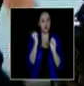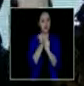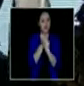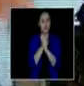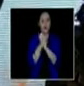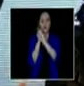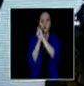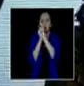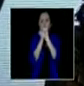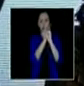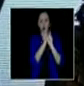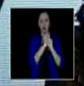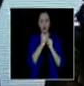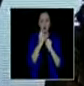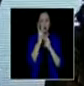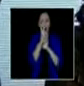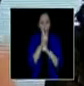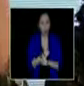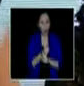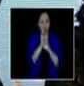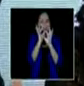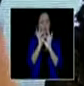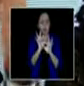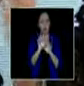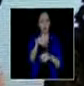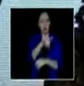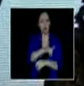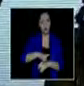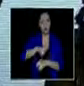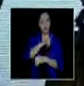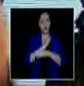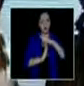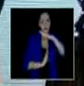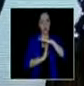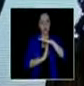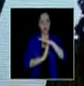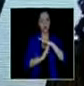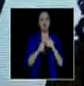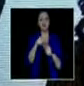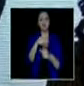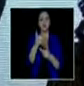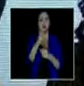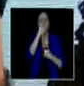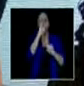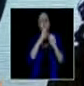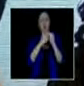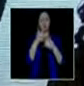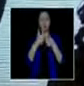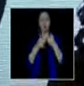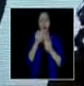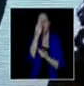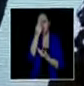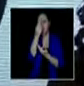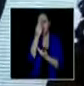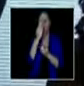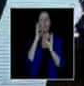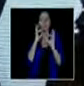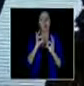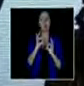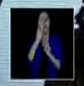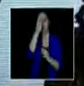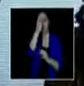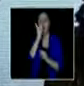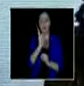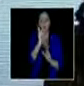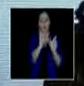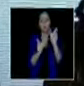interinstitucional para garantizar una jornada democrática y en paz, tiene el único objetivo, el respeto absoluto a la voluntad de la